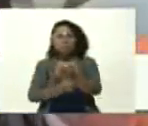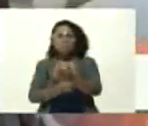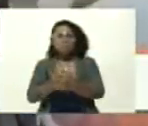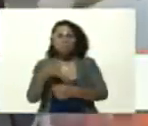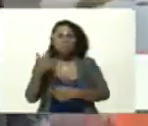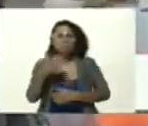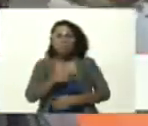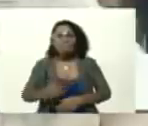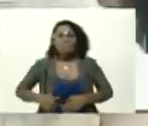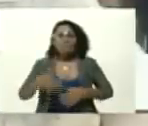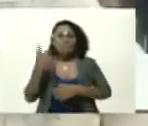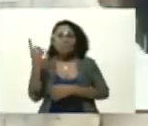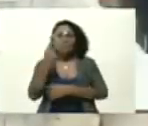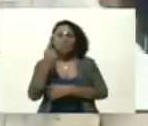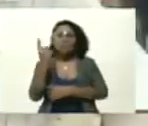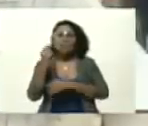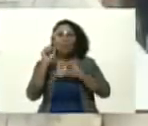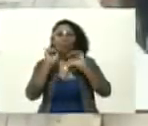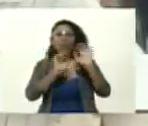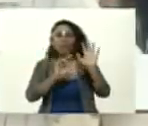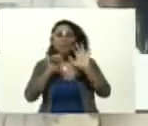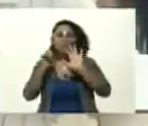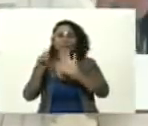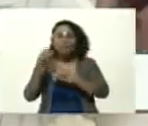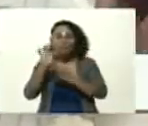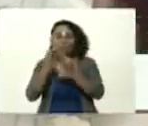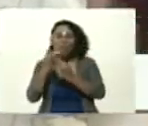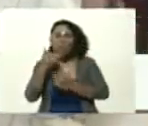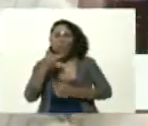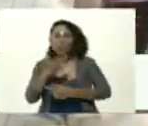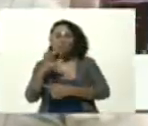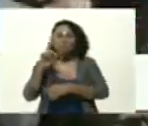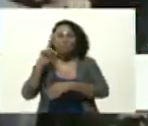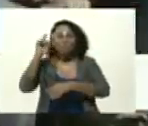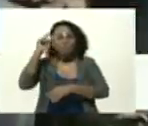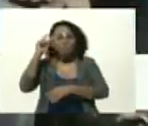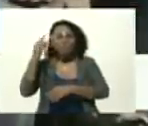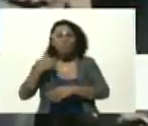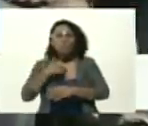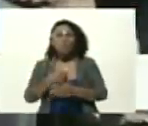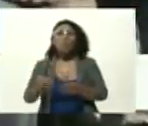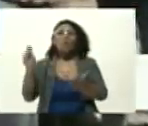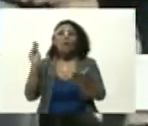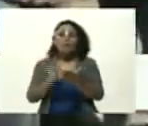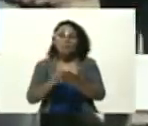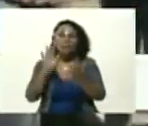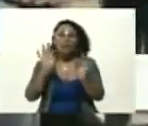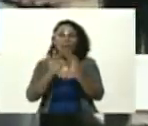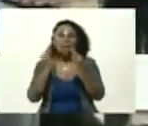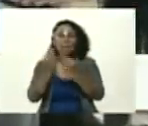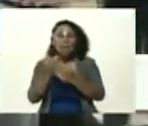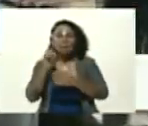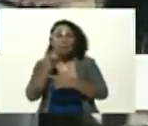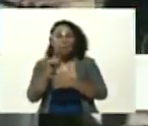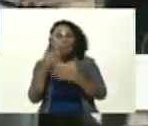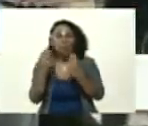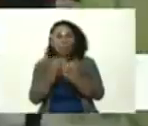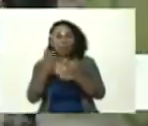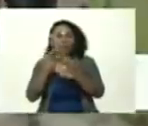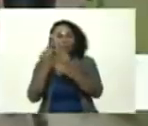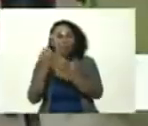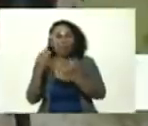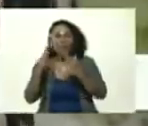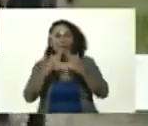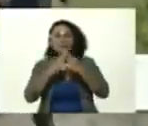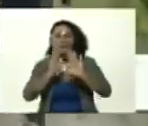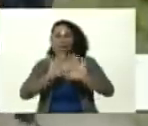quedan 86 familias. Estamos seguros que en las próximas horas, en los próximos días, estaremos retornando a las familias o con sus familiares o en las casas